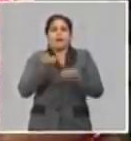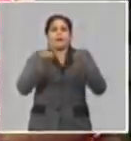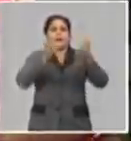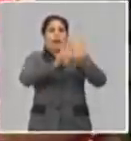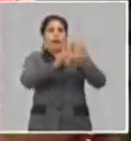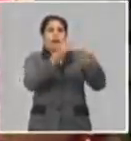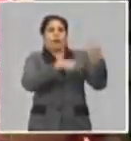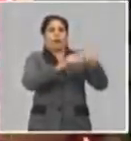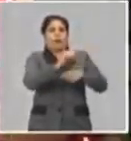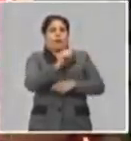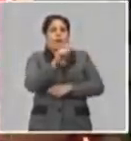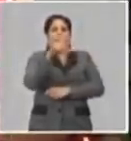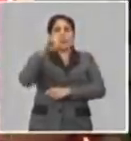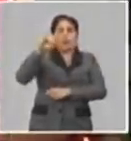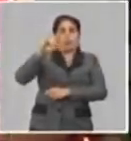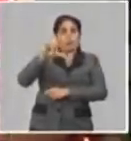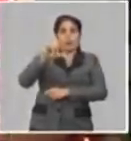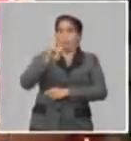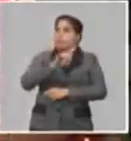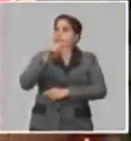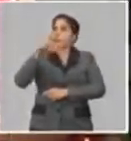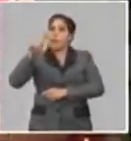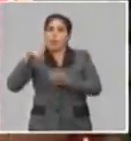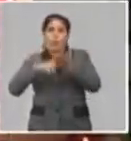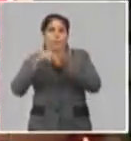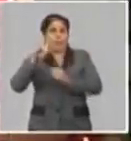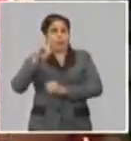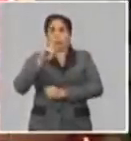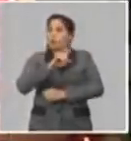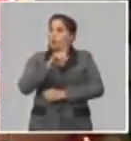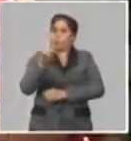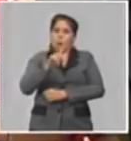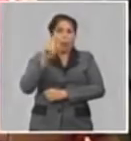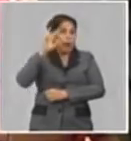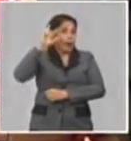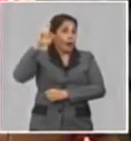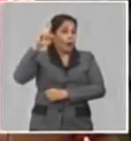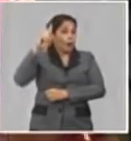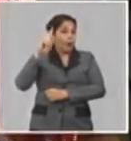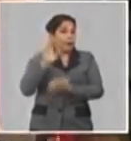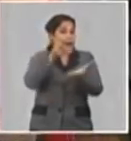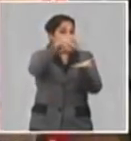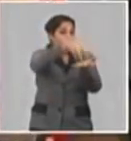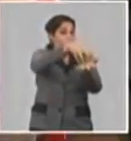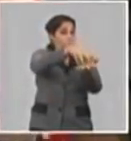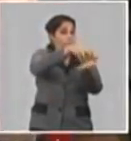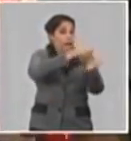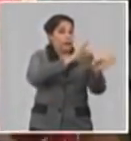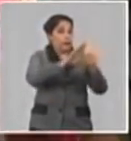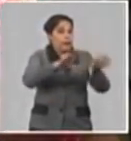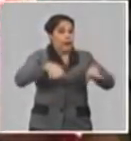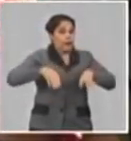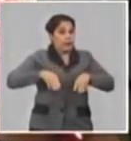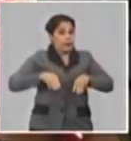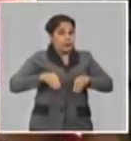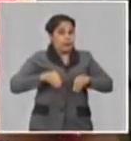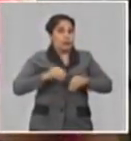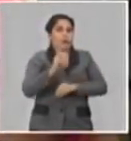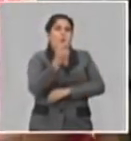las ventas en CUC o CUP. Recuerden que nosotros en la totalidad de los establecimientos estamos aceptando la